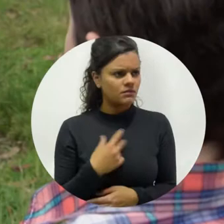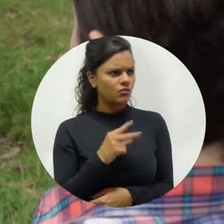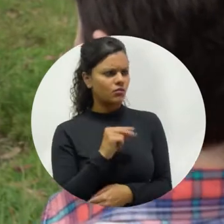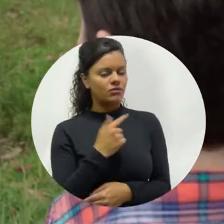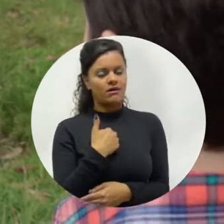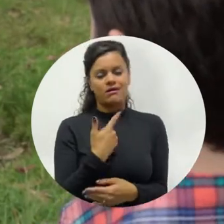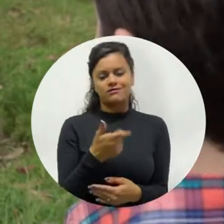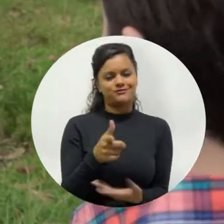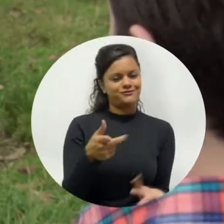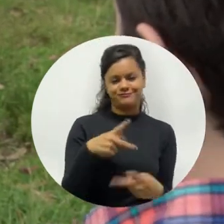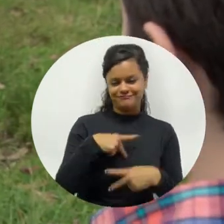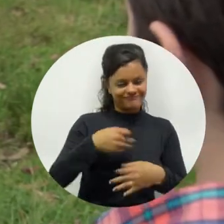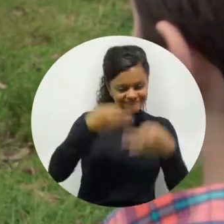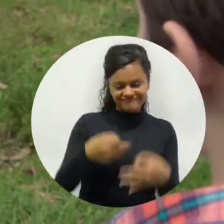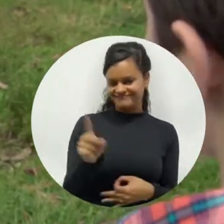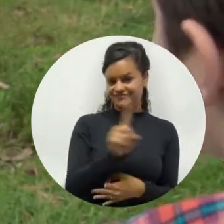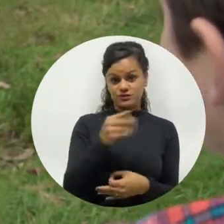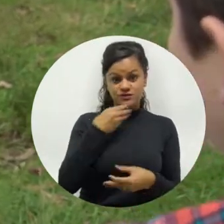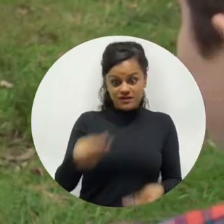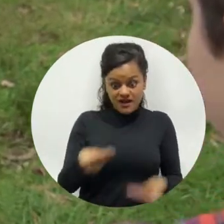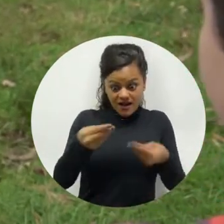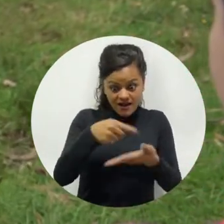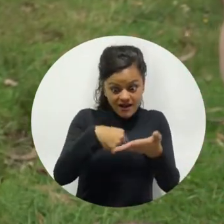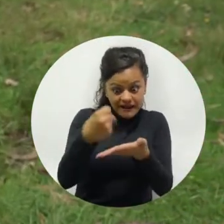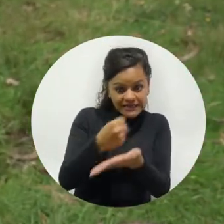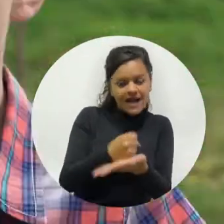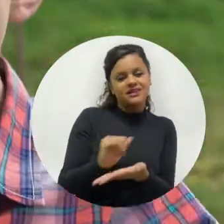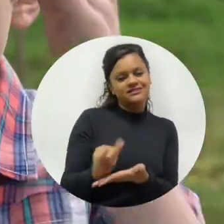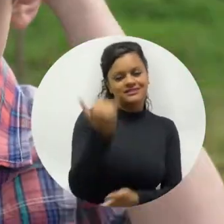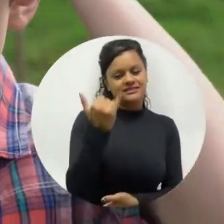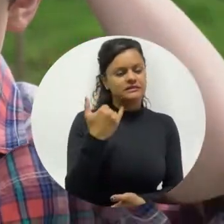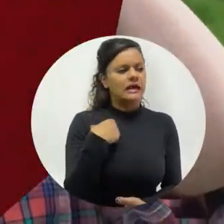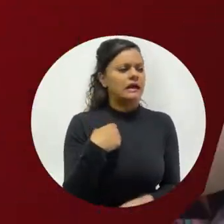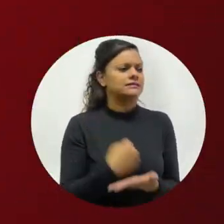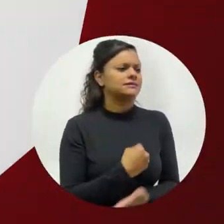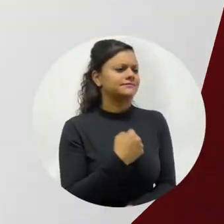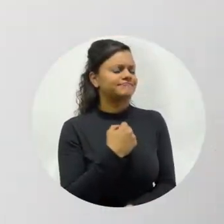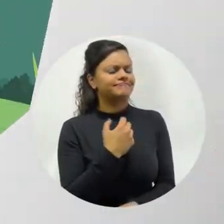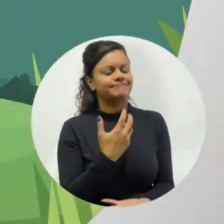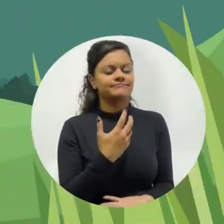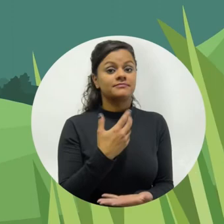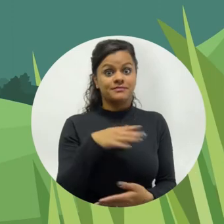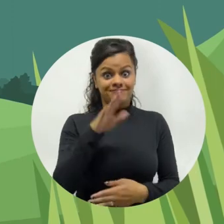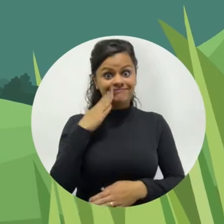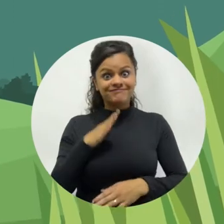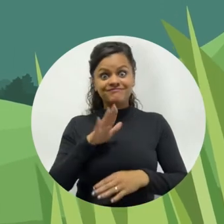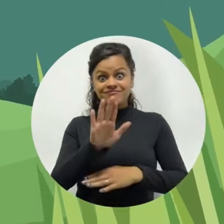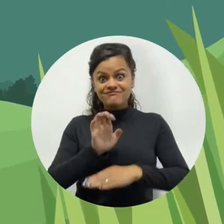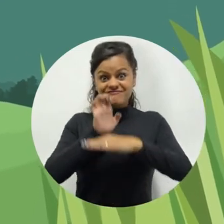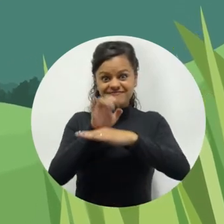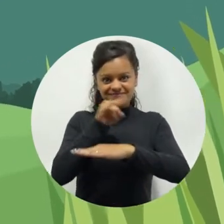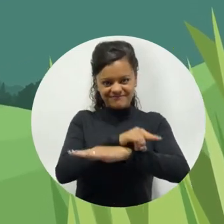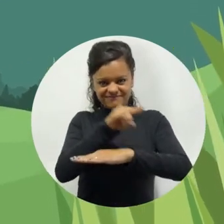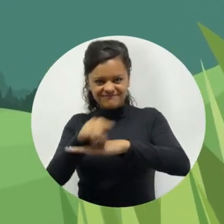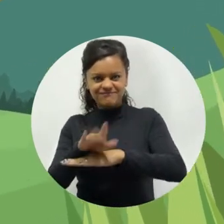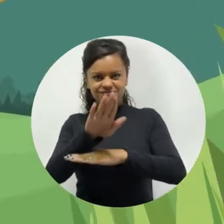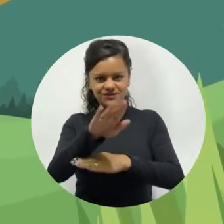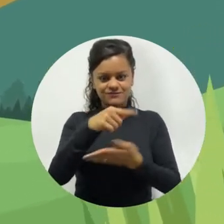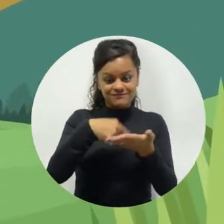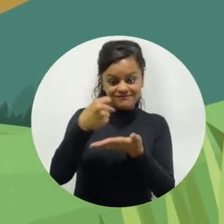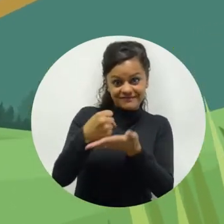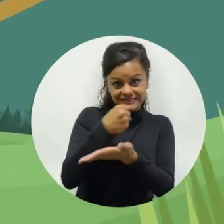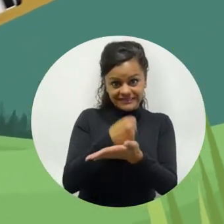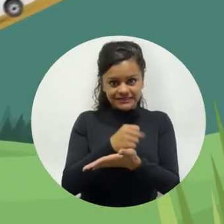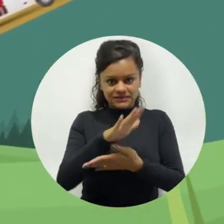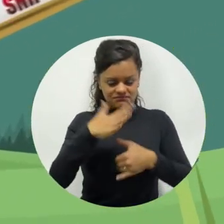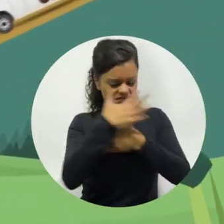tienes nada. Solamente eres propietario cuando registras tus bienes. ¡Ay! La Superintendencia de Notariado y Registro recorre el país